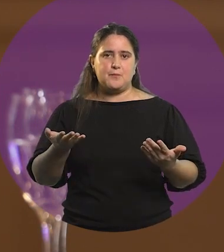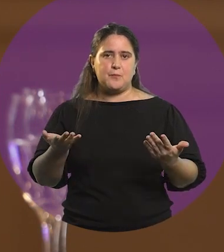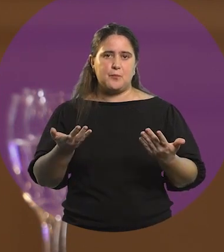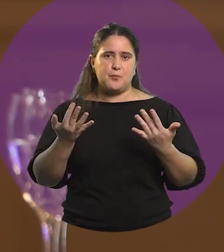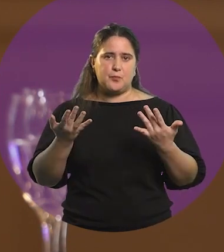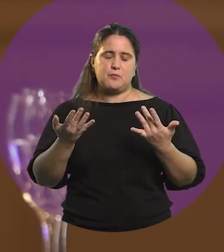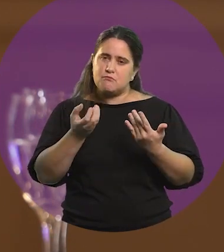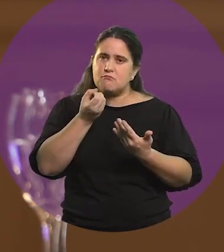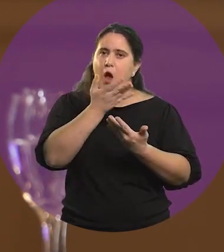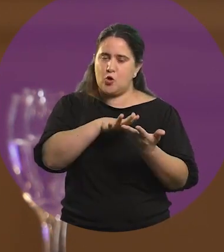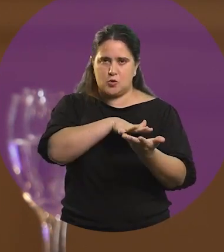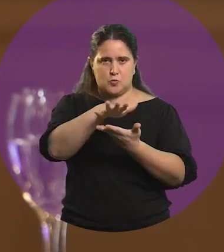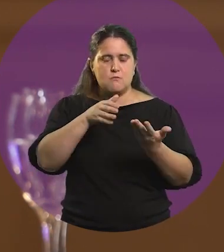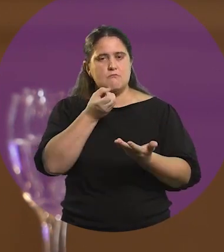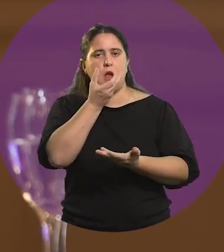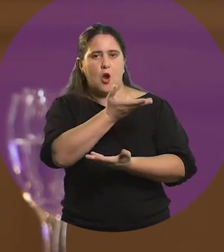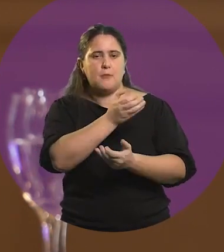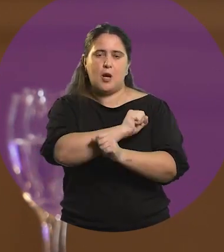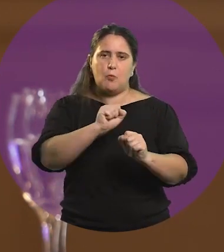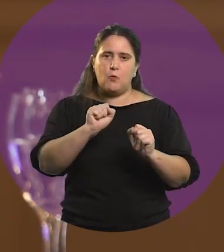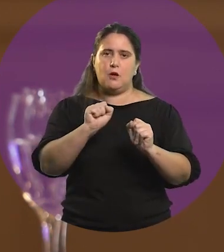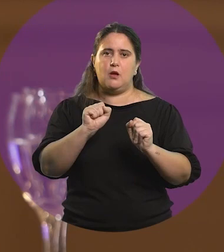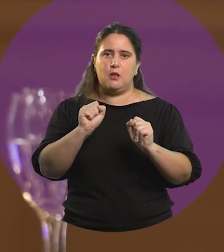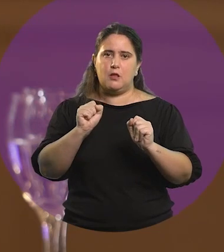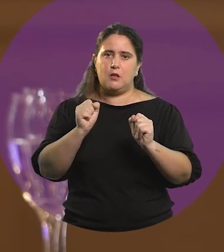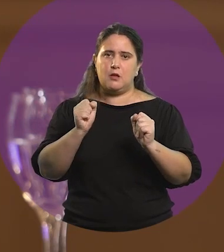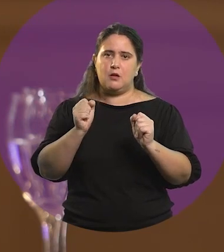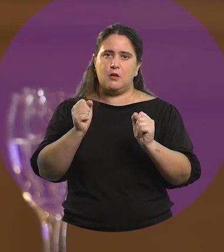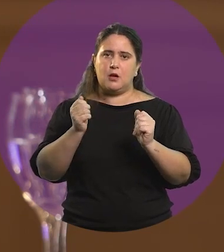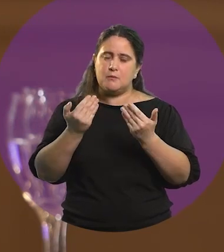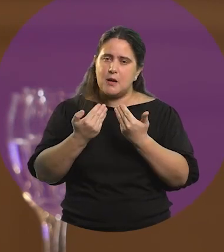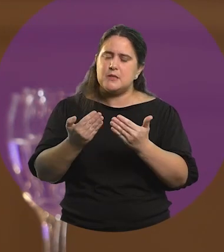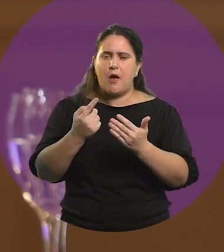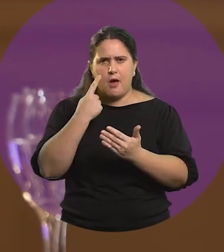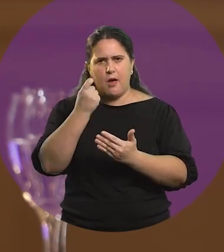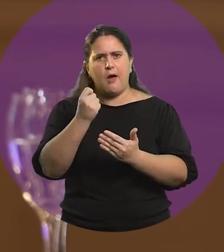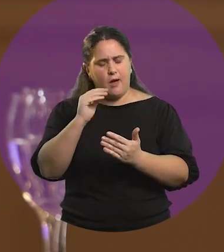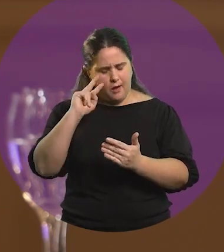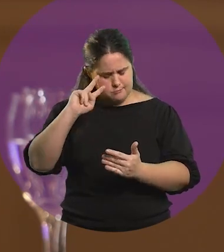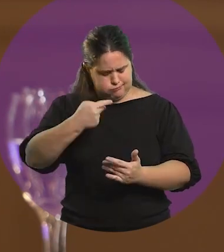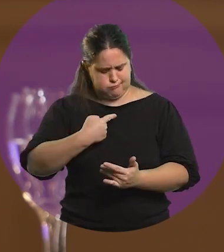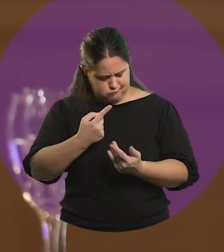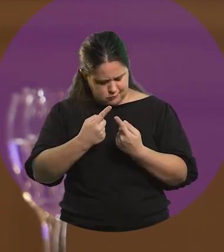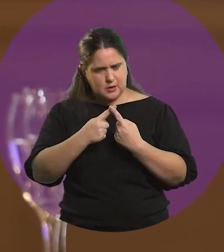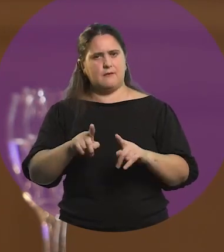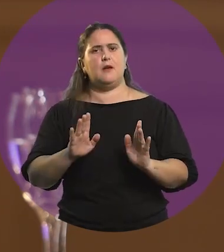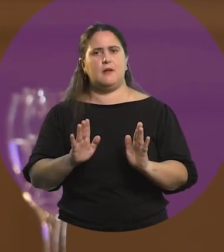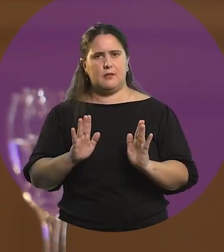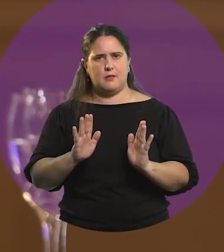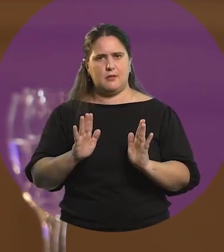mejores condiciones para empezar a a percibirse de manera